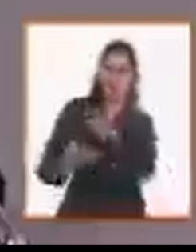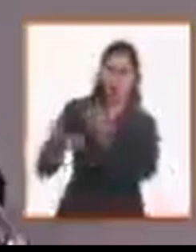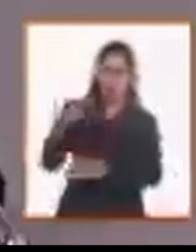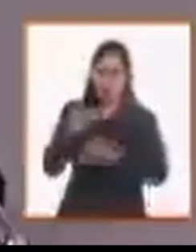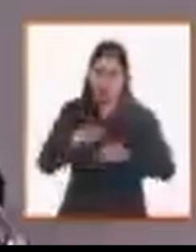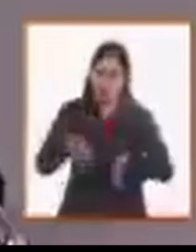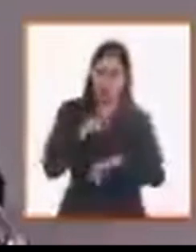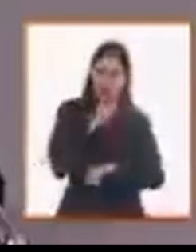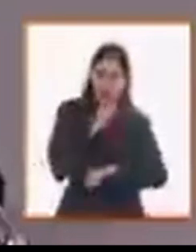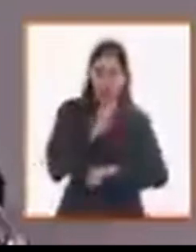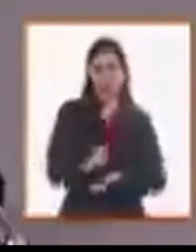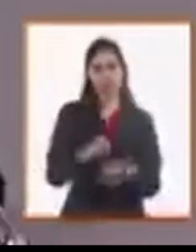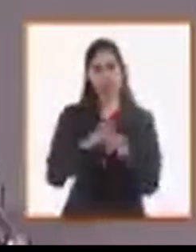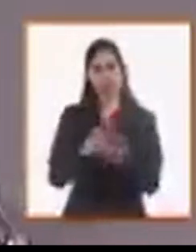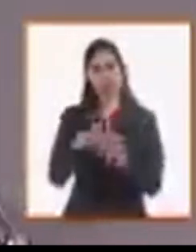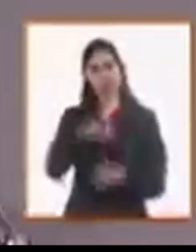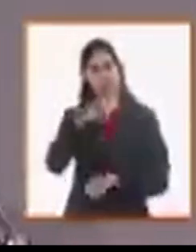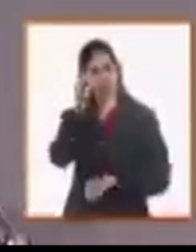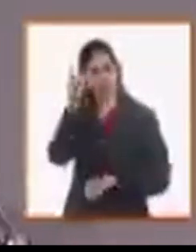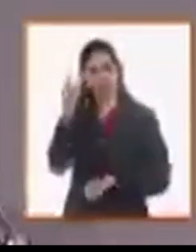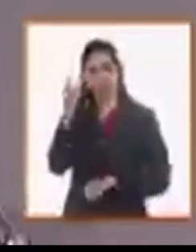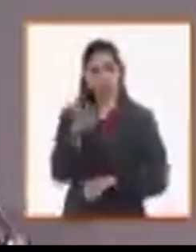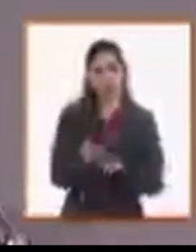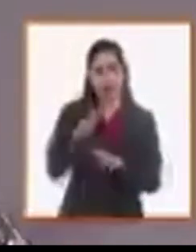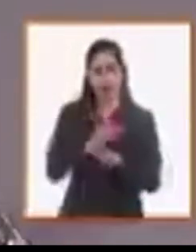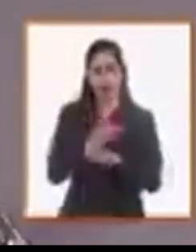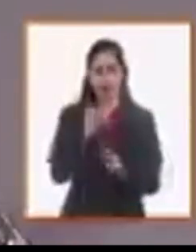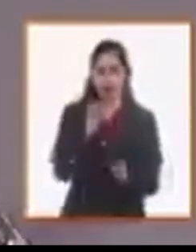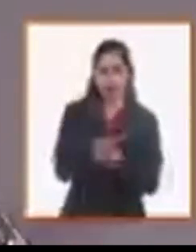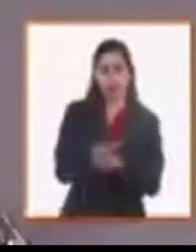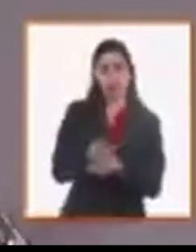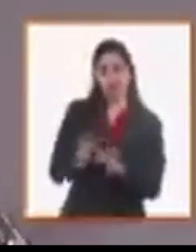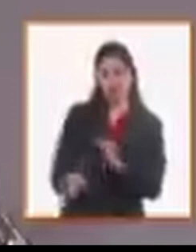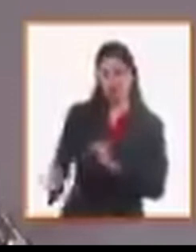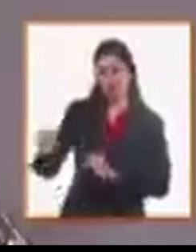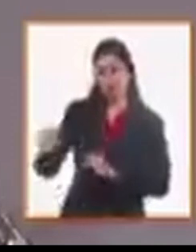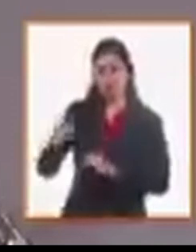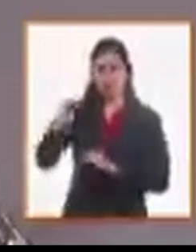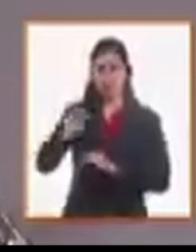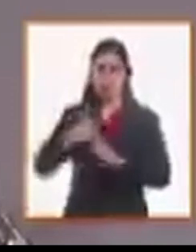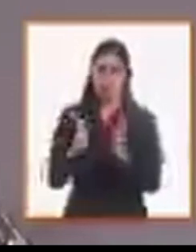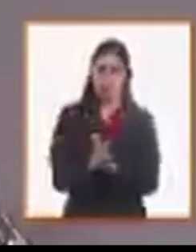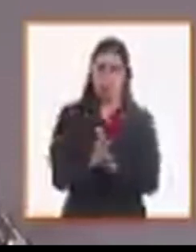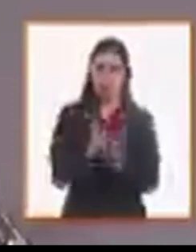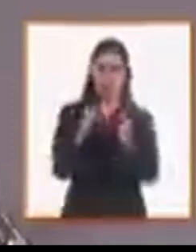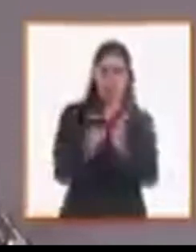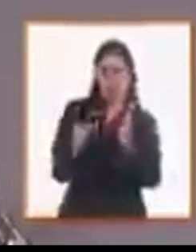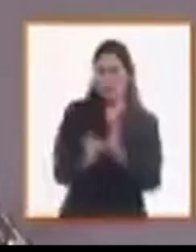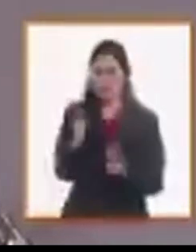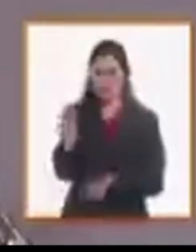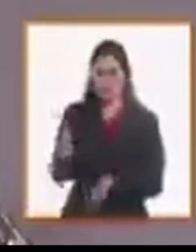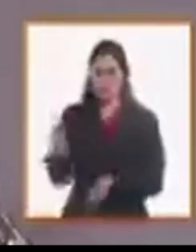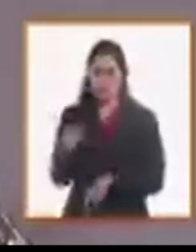y fui muy consciente desde el primer momento de lo que es, desde el primer momento de mi vida, lo que es una dictadura, lo que son los cientos de miles de desaparecidos, lo